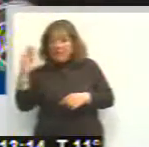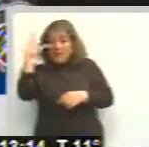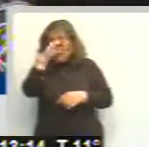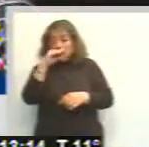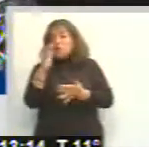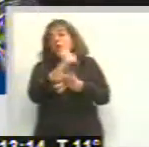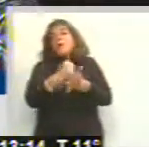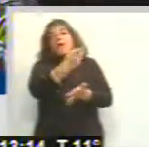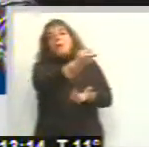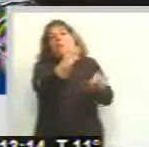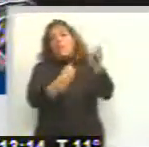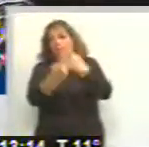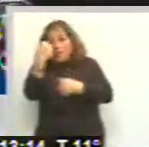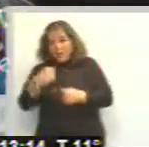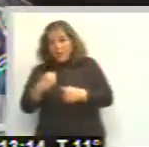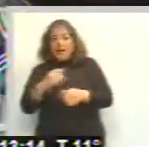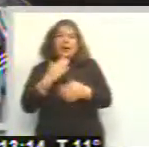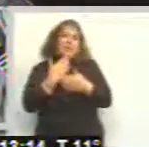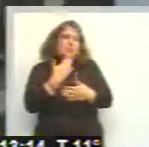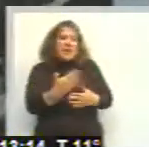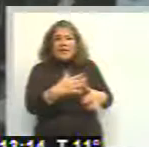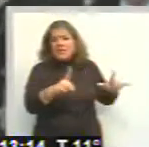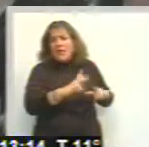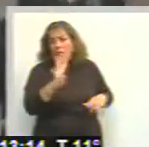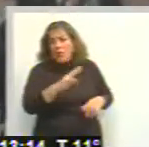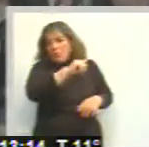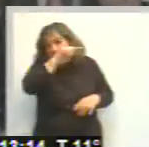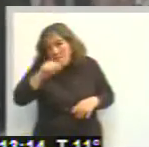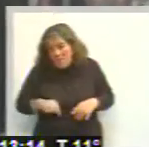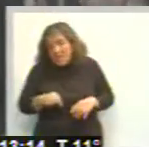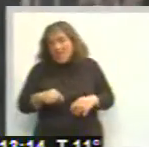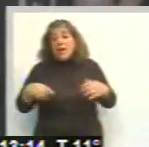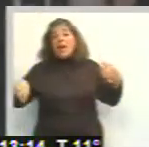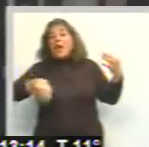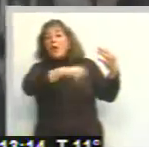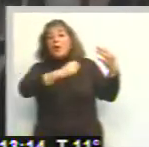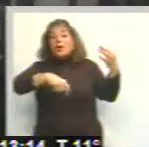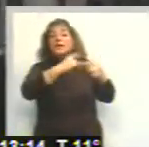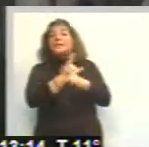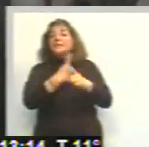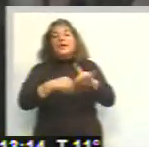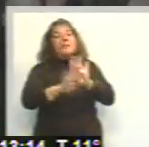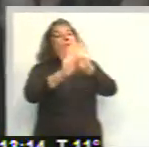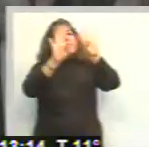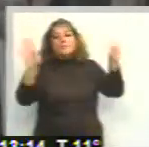todos, así que muchísimas gracias a ustedes por cubrir esta noticia de la orquesta. La orquesta, como siempre, abierta sus puertas para